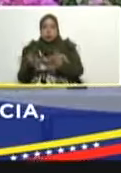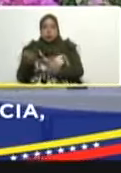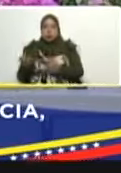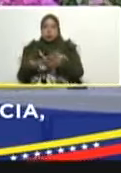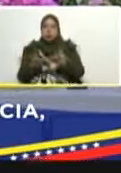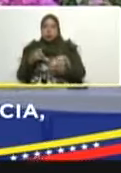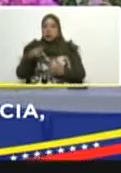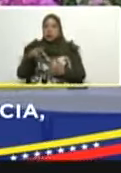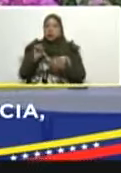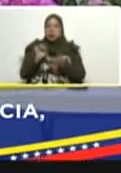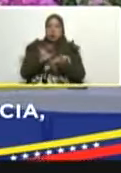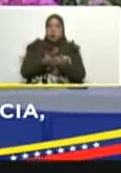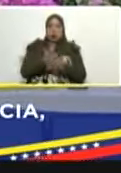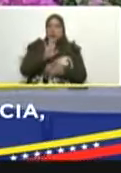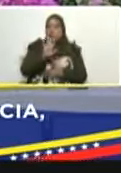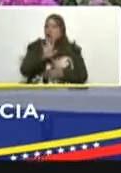calima.